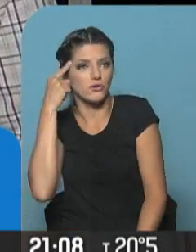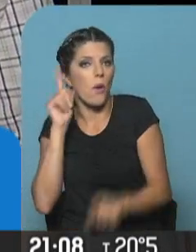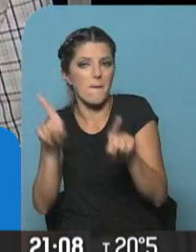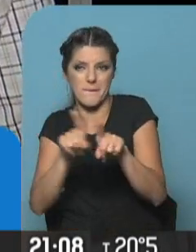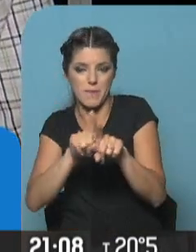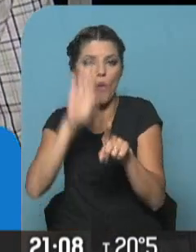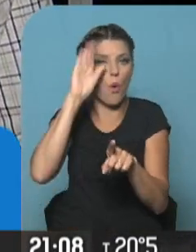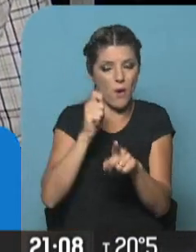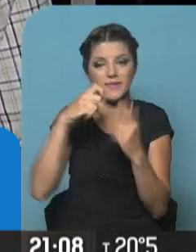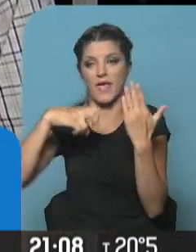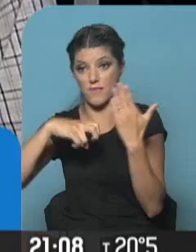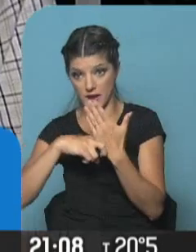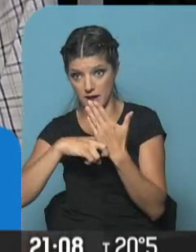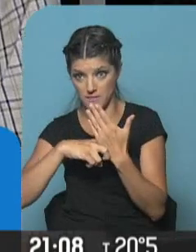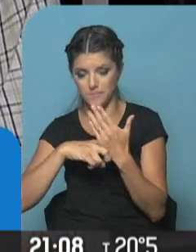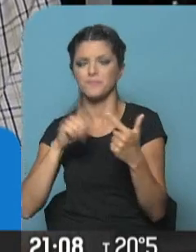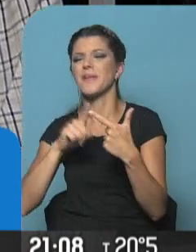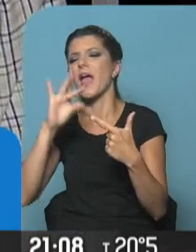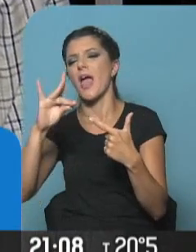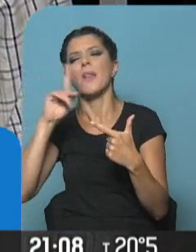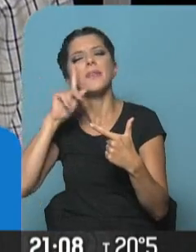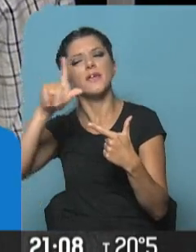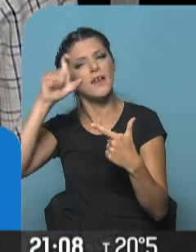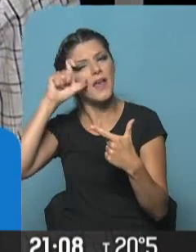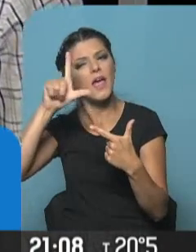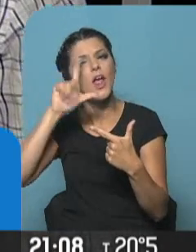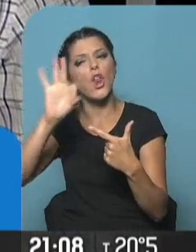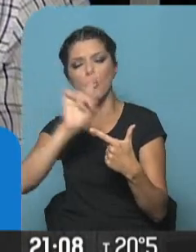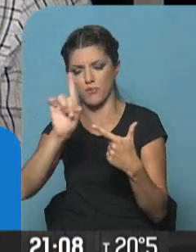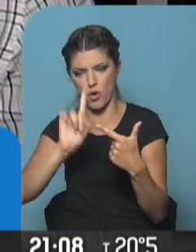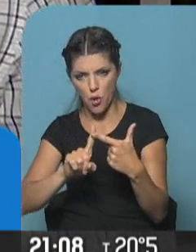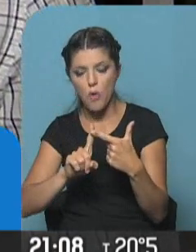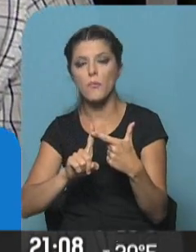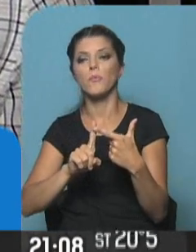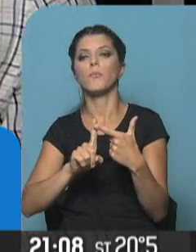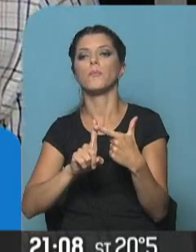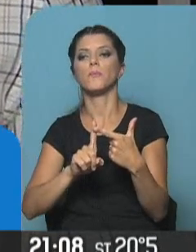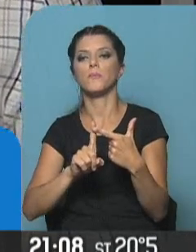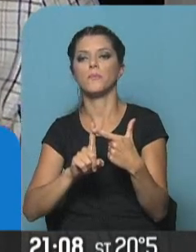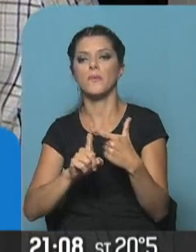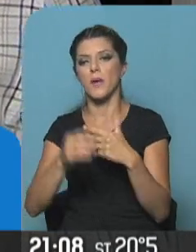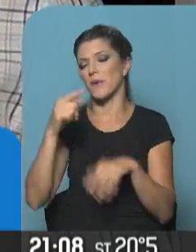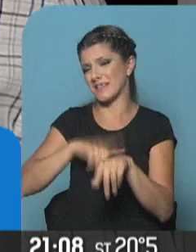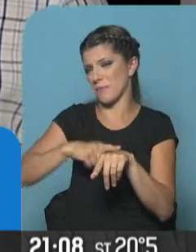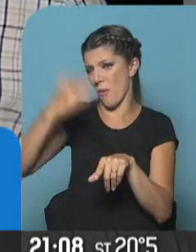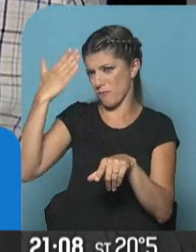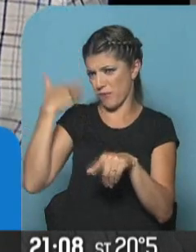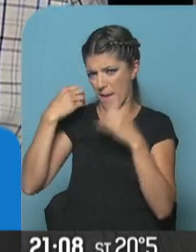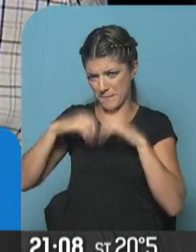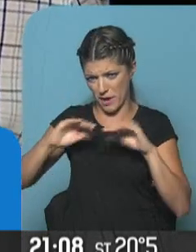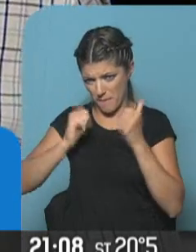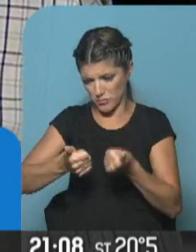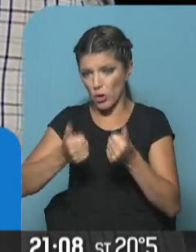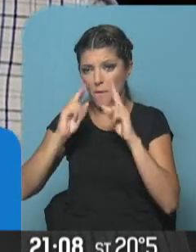caso el doctor Dilelo no, porque avanzó en la causa a partir de los requerimientos fiscales desde hace mucho tiempo. Al